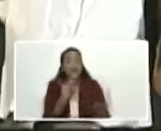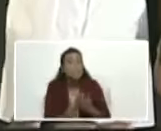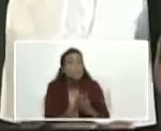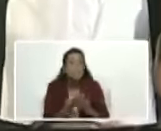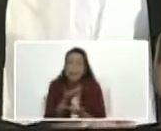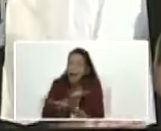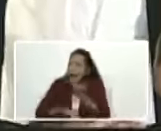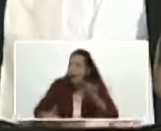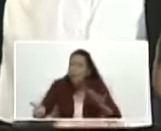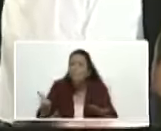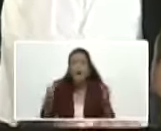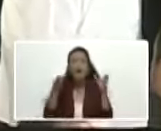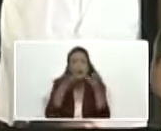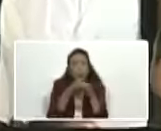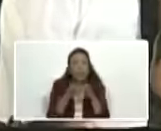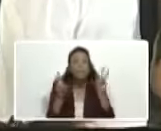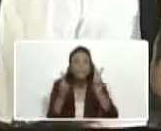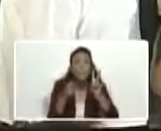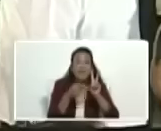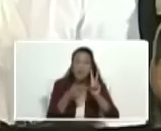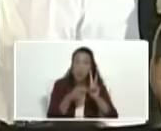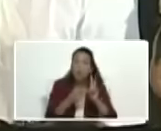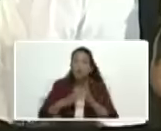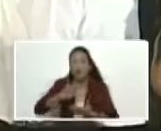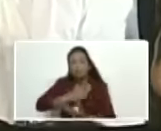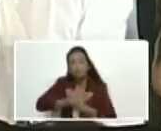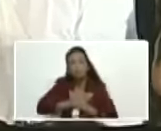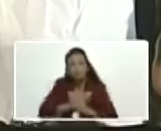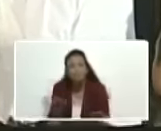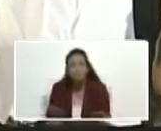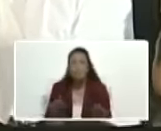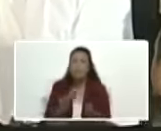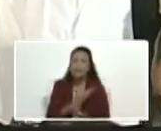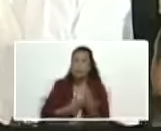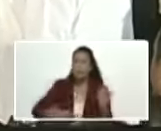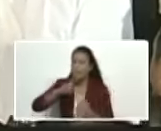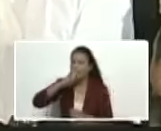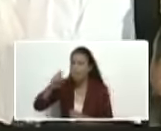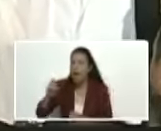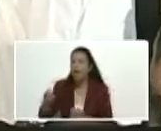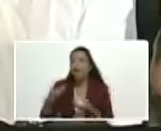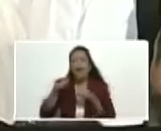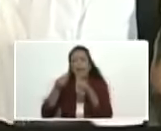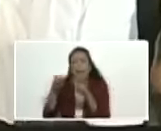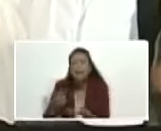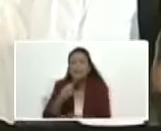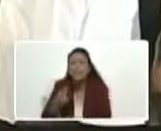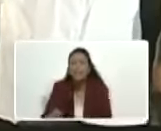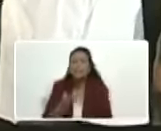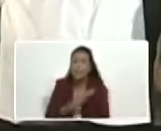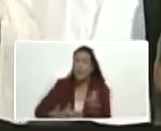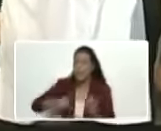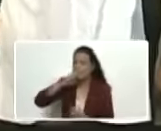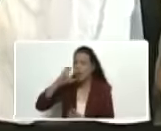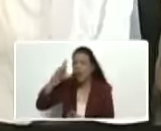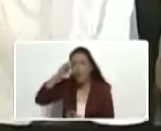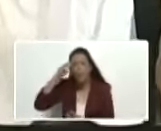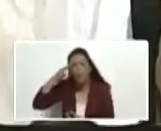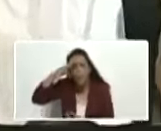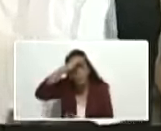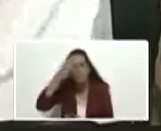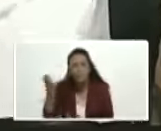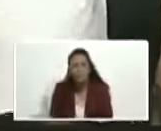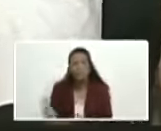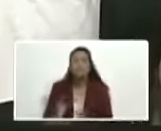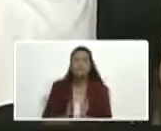con esta reunión, Venezuela es su patria, ha dicho el jefe de Estado venezolano en esta visita de trabajo